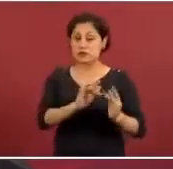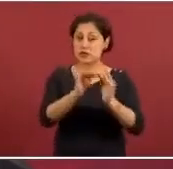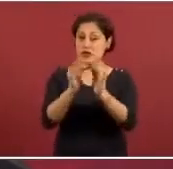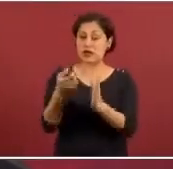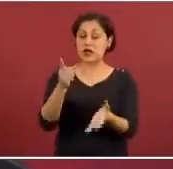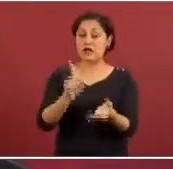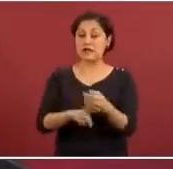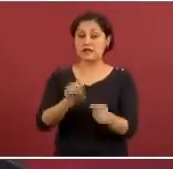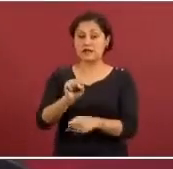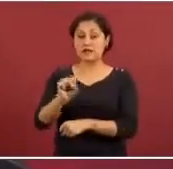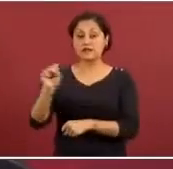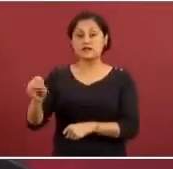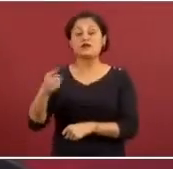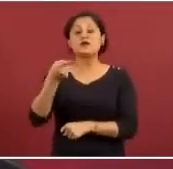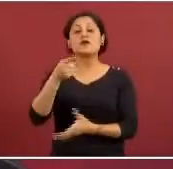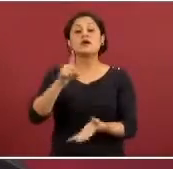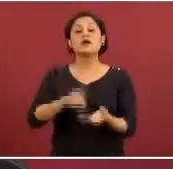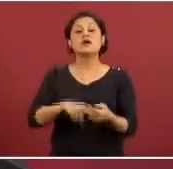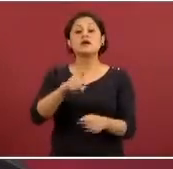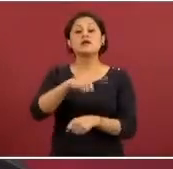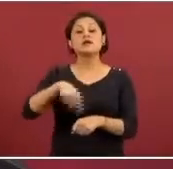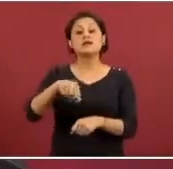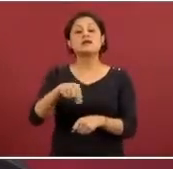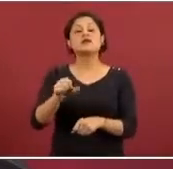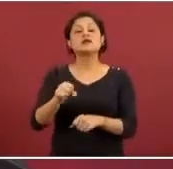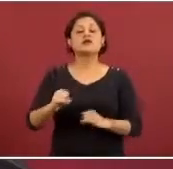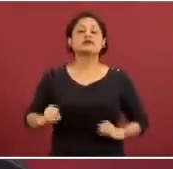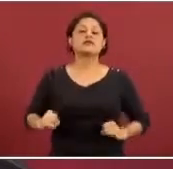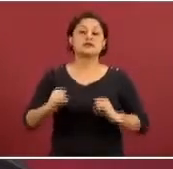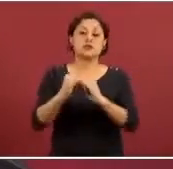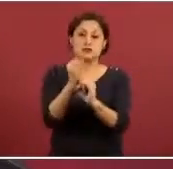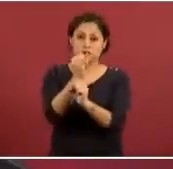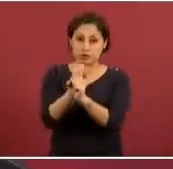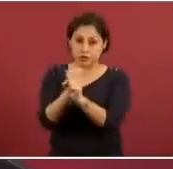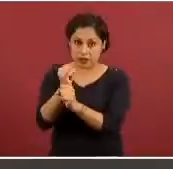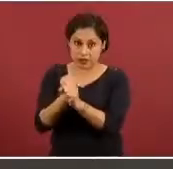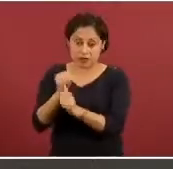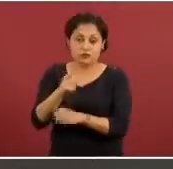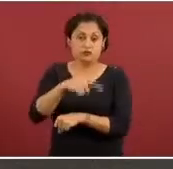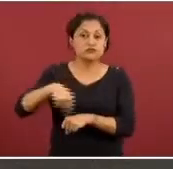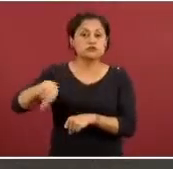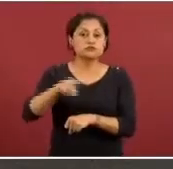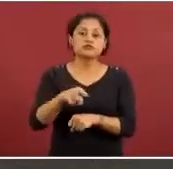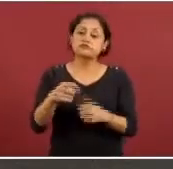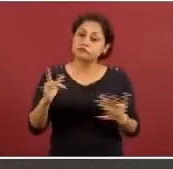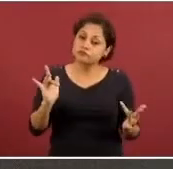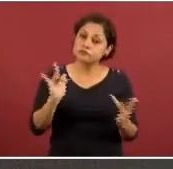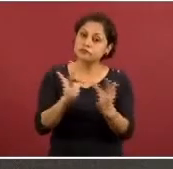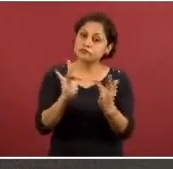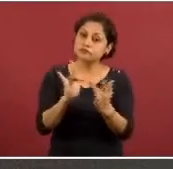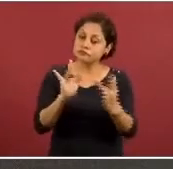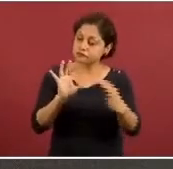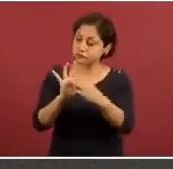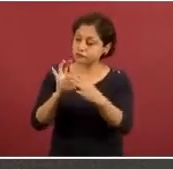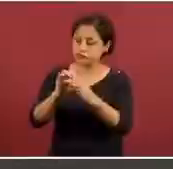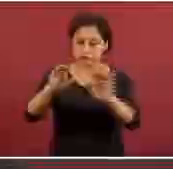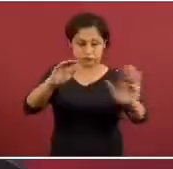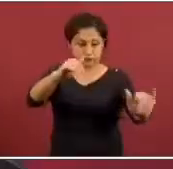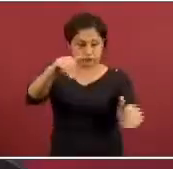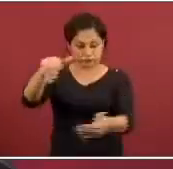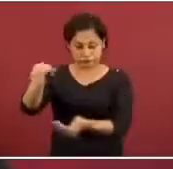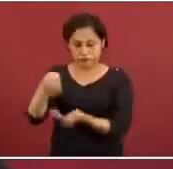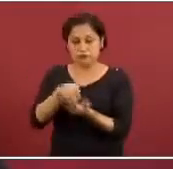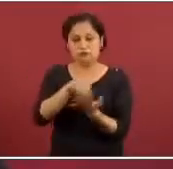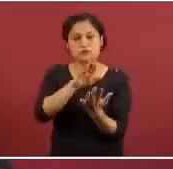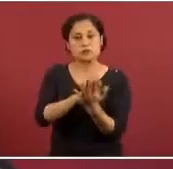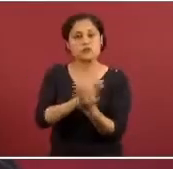nacional, que es el Instituto de Diagnóstico y Referencia Epidemiológicos, quienes trabajan también en coordinación para dar el parteaguas